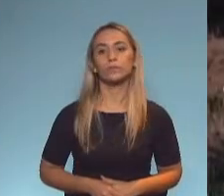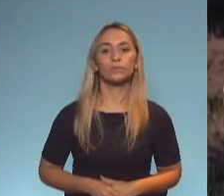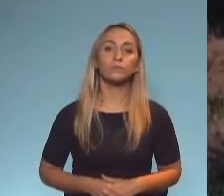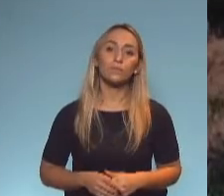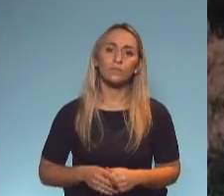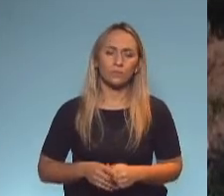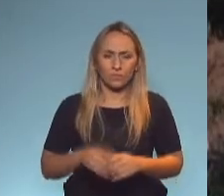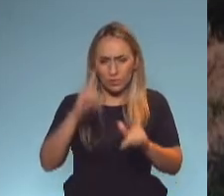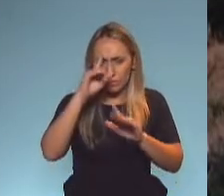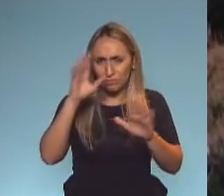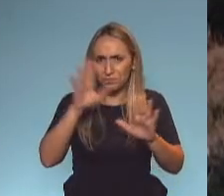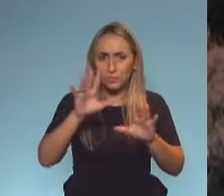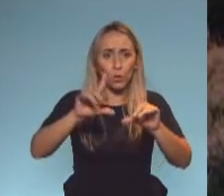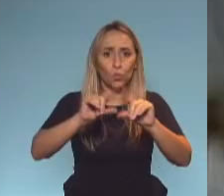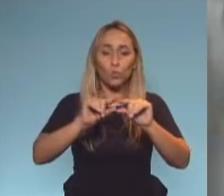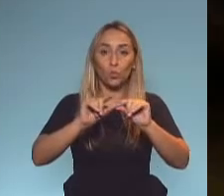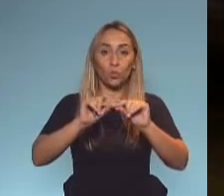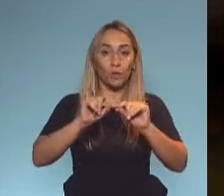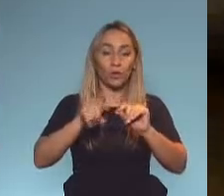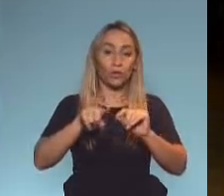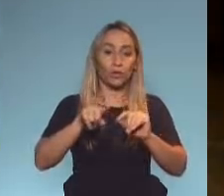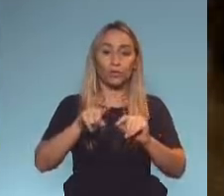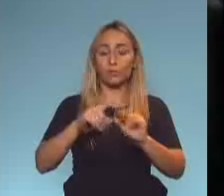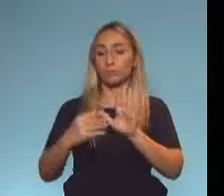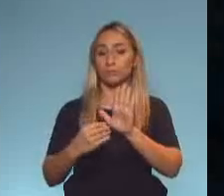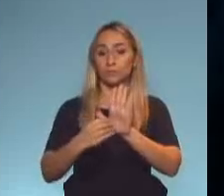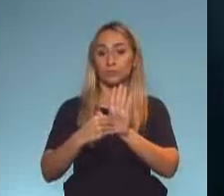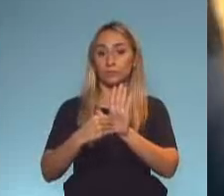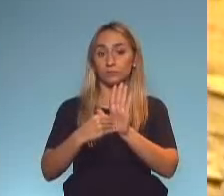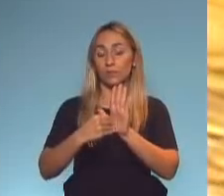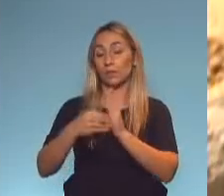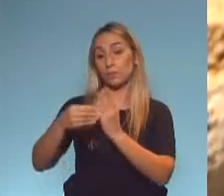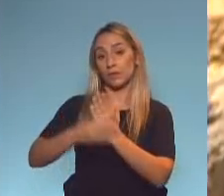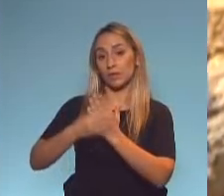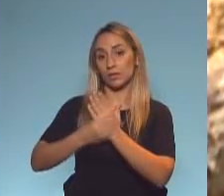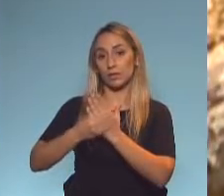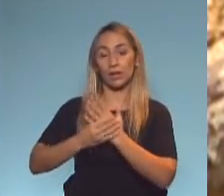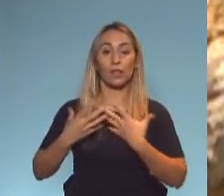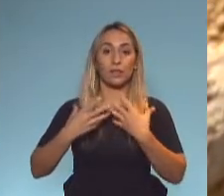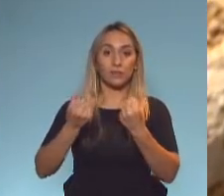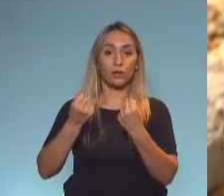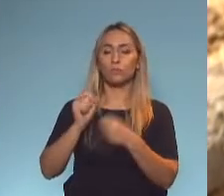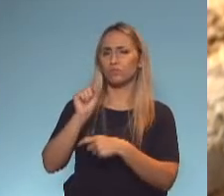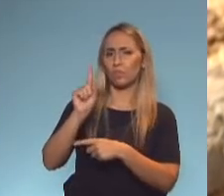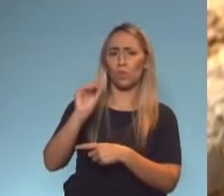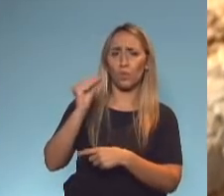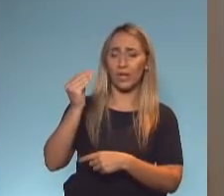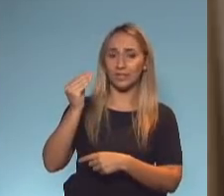impactante número trae el parte recogido por el ministerio de salud en brasil